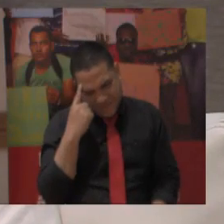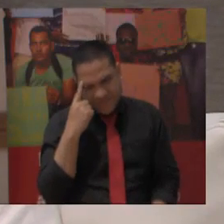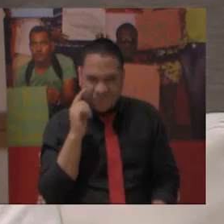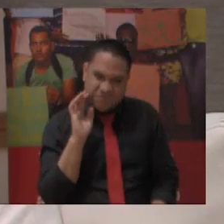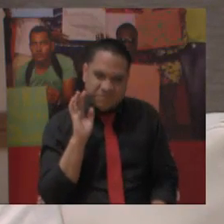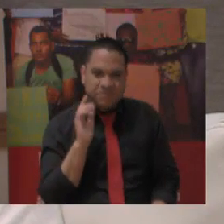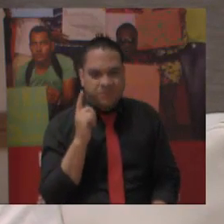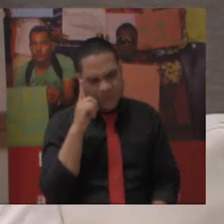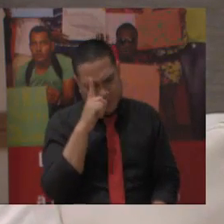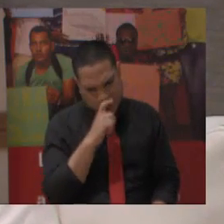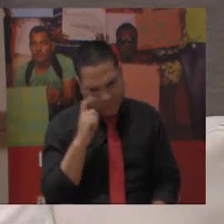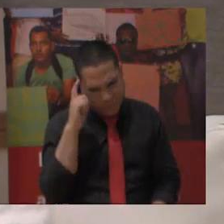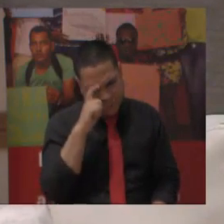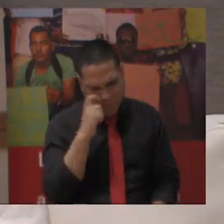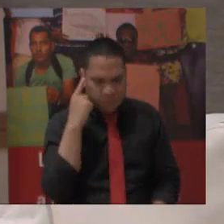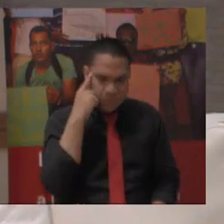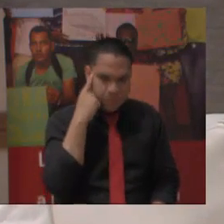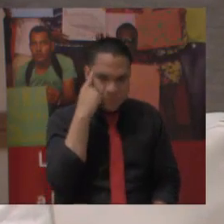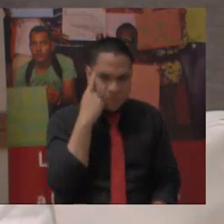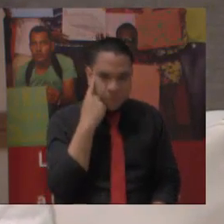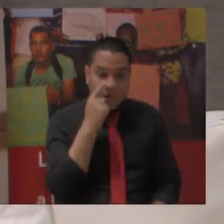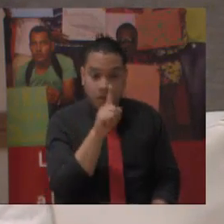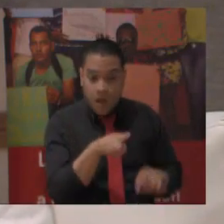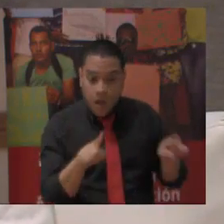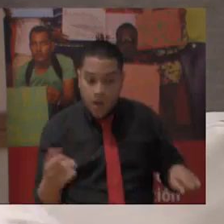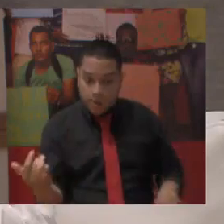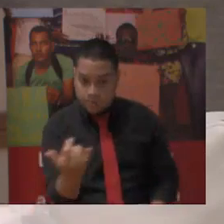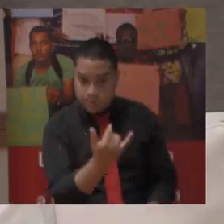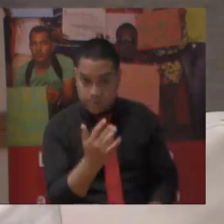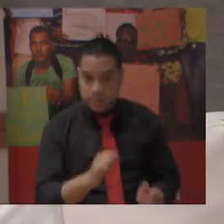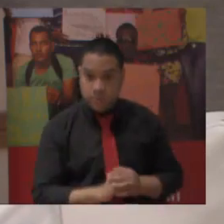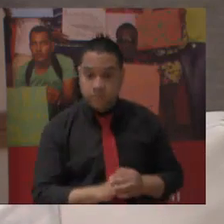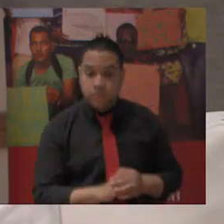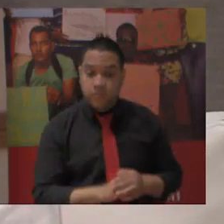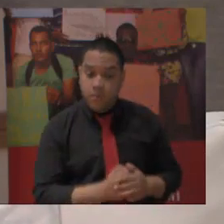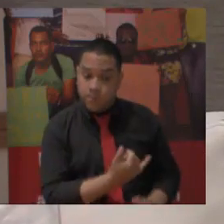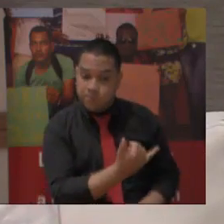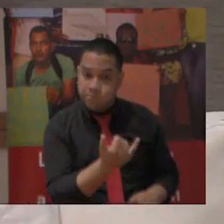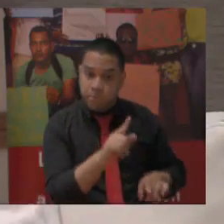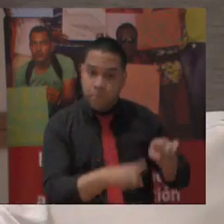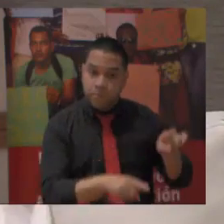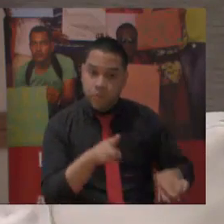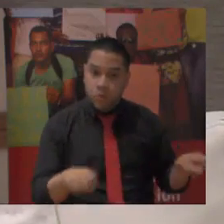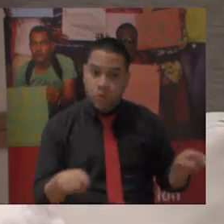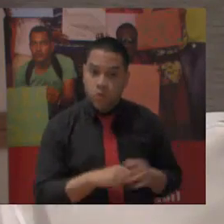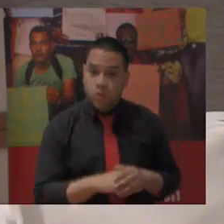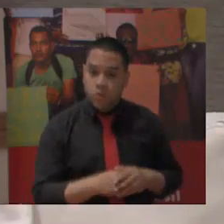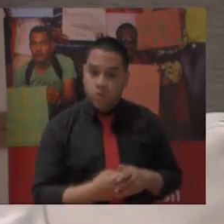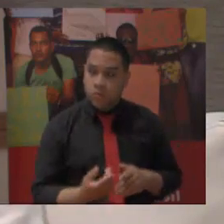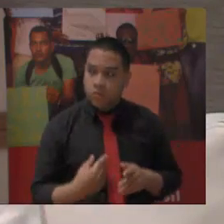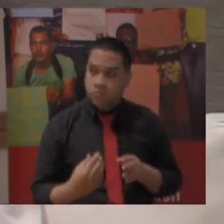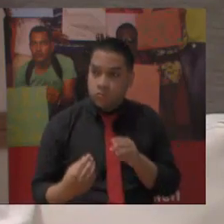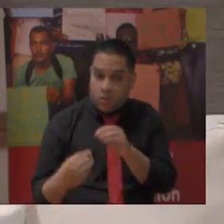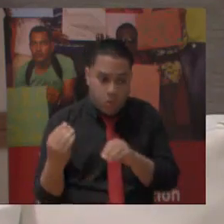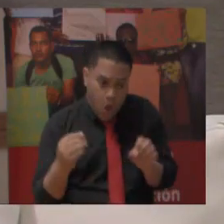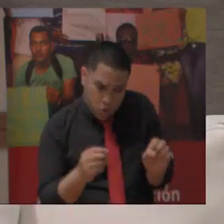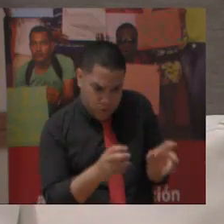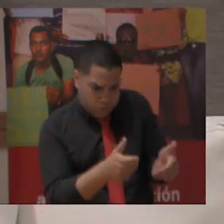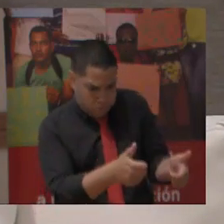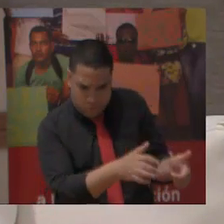yo a veces pienso que quienes de alguna manera se están oponiendo, está bien que se